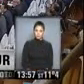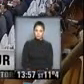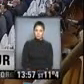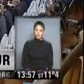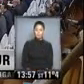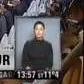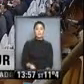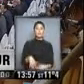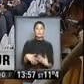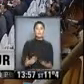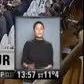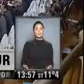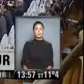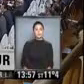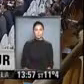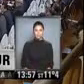Y naturalmente,